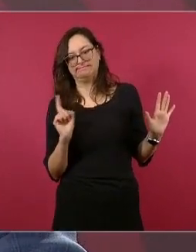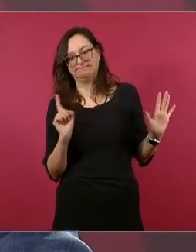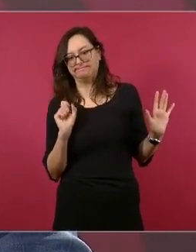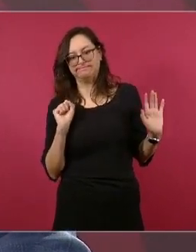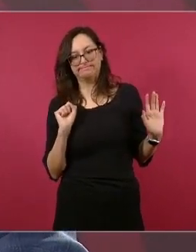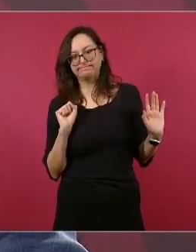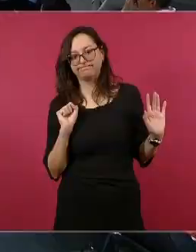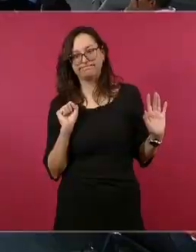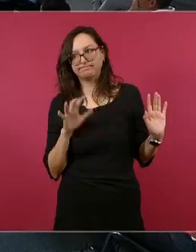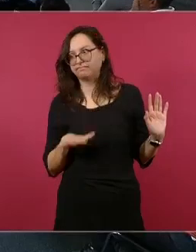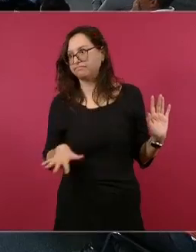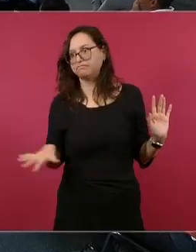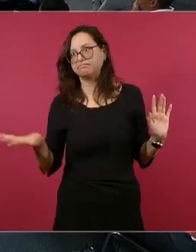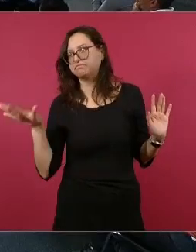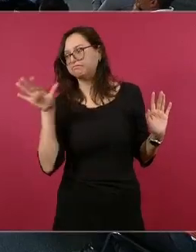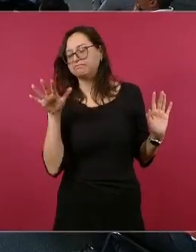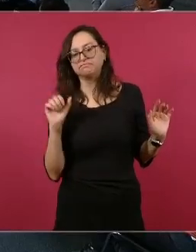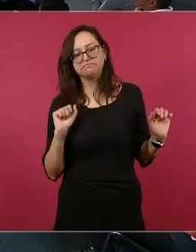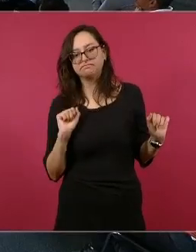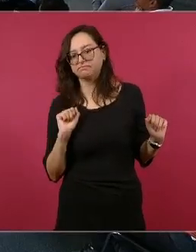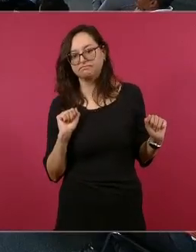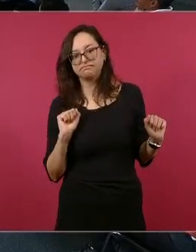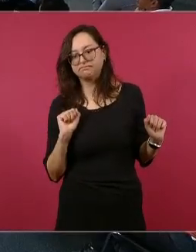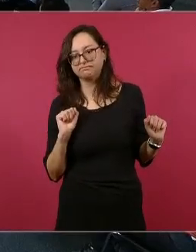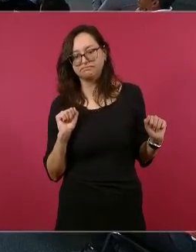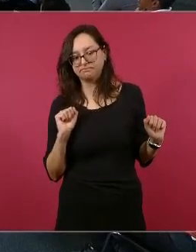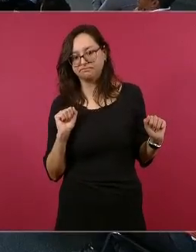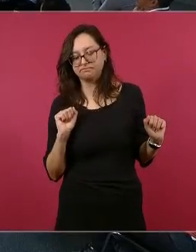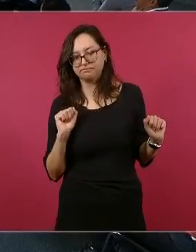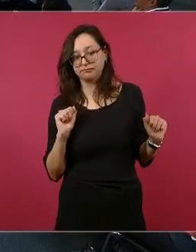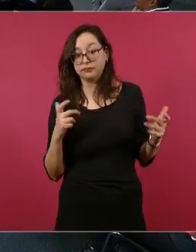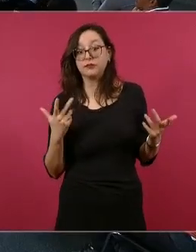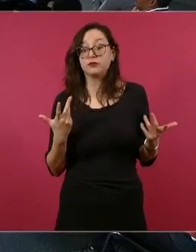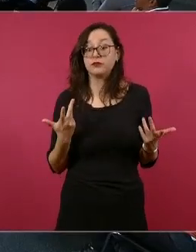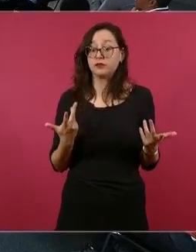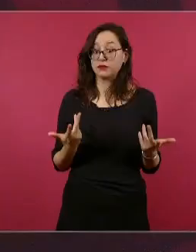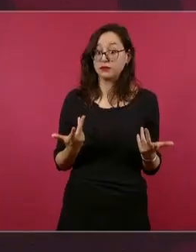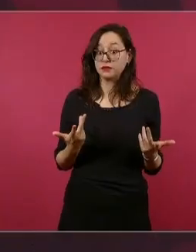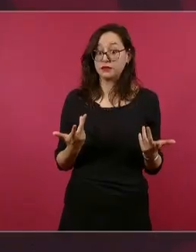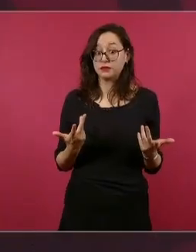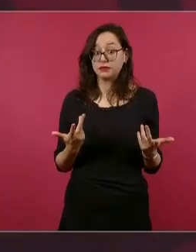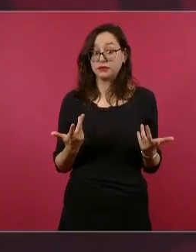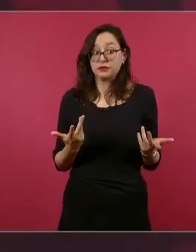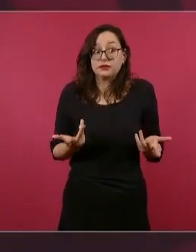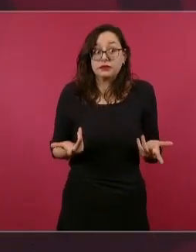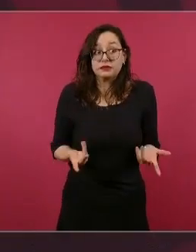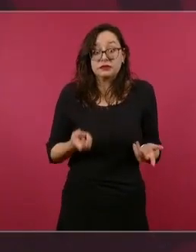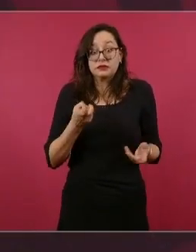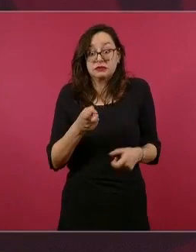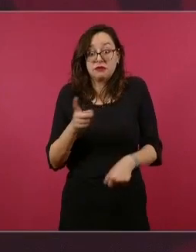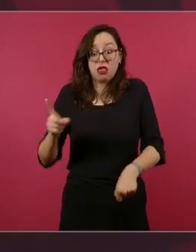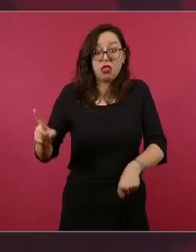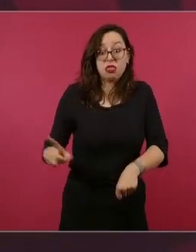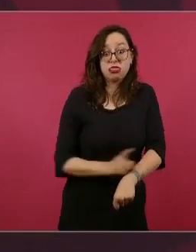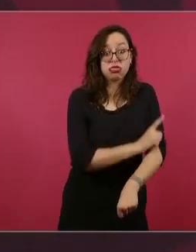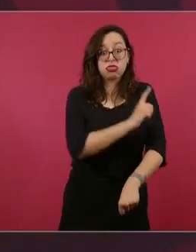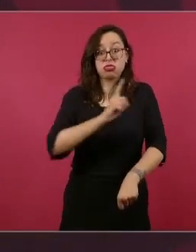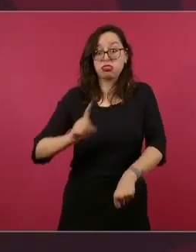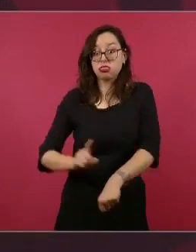porque como lo hemos dicho en otras ocasiones si aplicamos la ley del talión nos quedaríamos tuertos